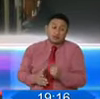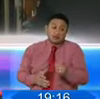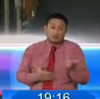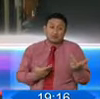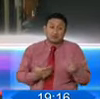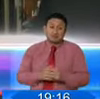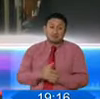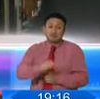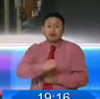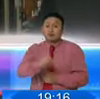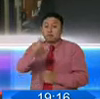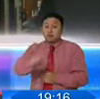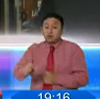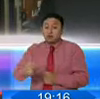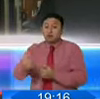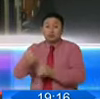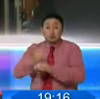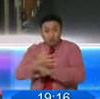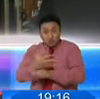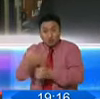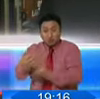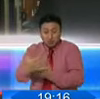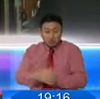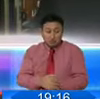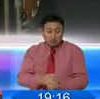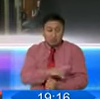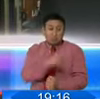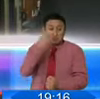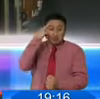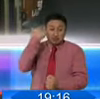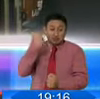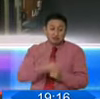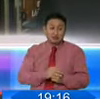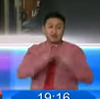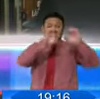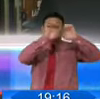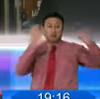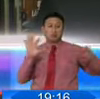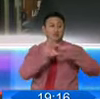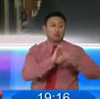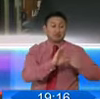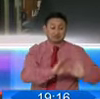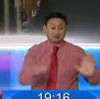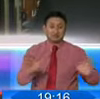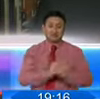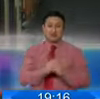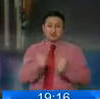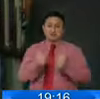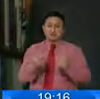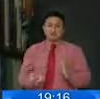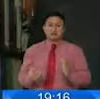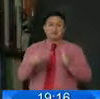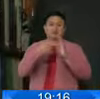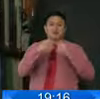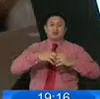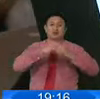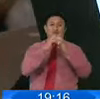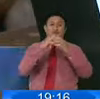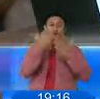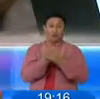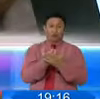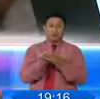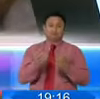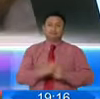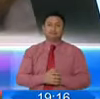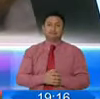escuchar otras voces alternativas y pensó que aliándose con los empresarios esto podría provocar una reactivación económica. Dice